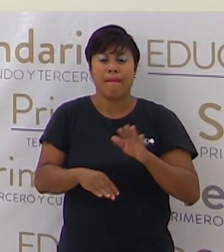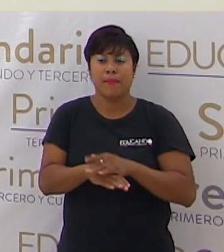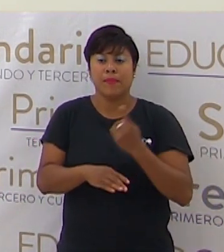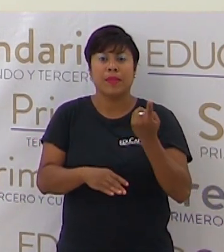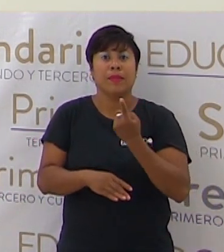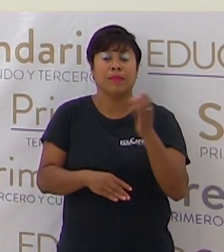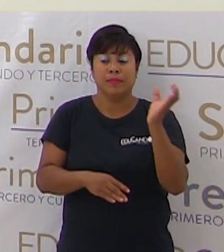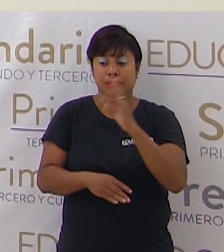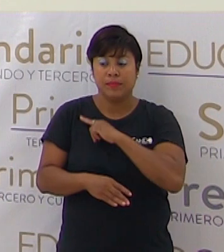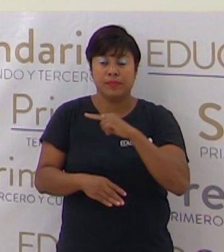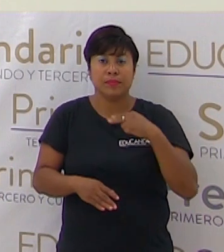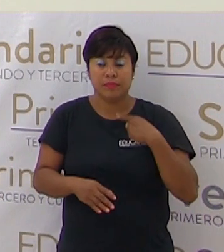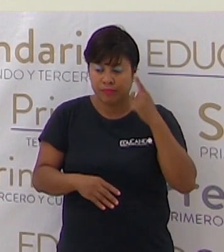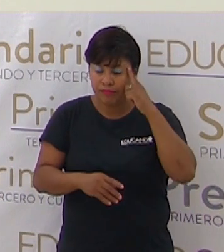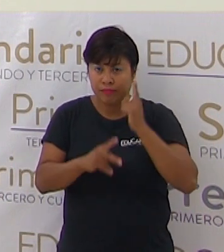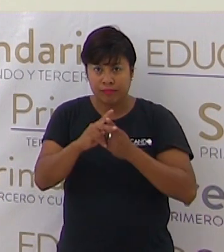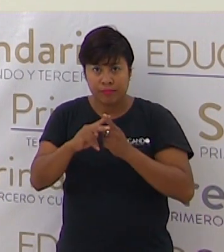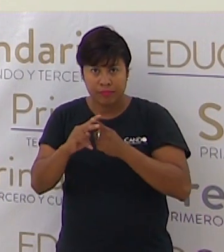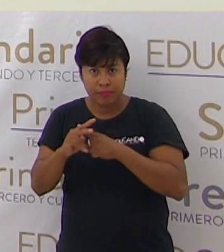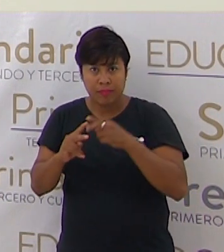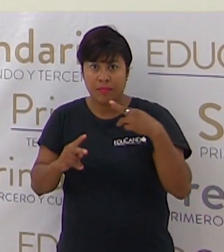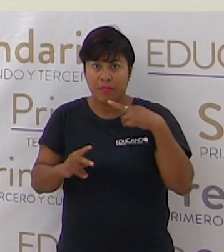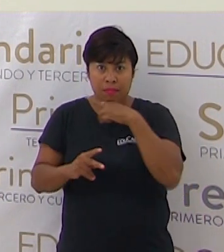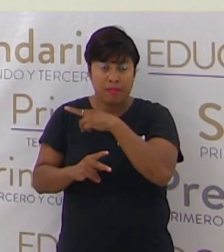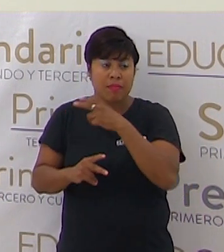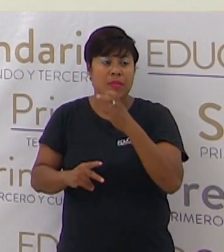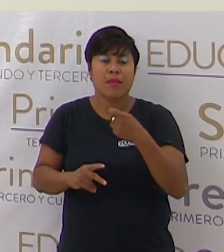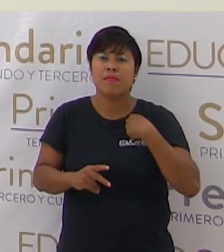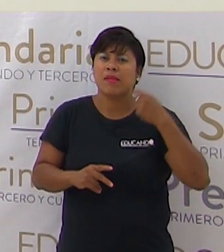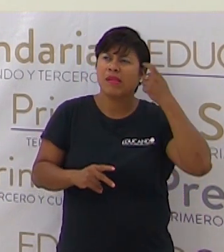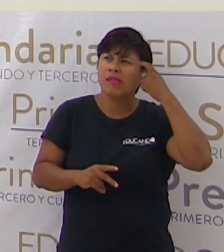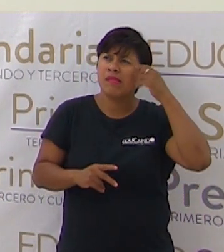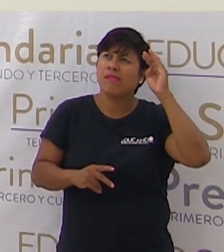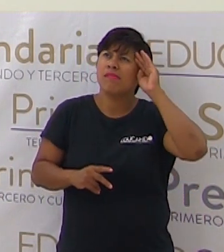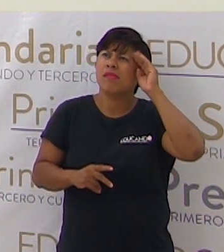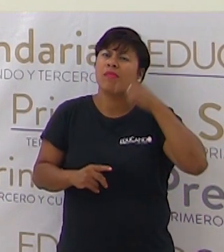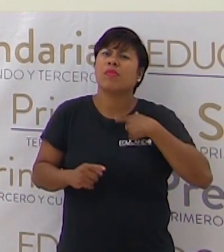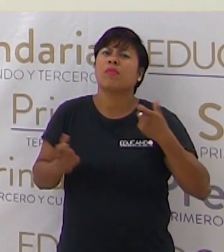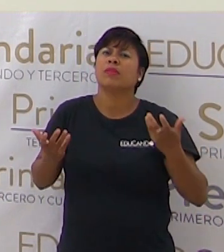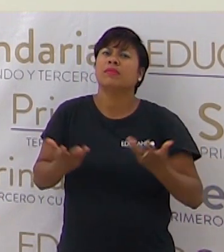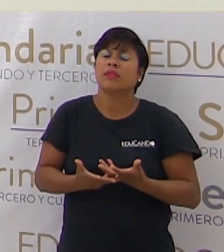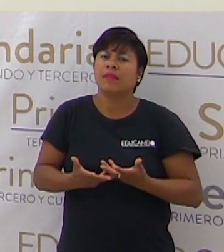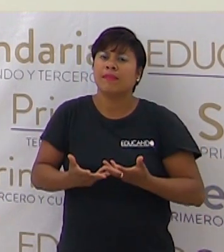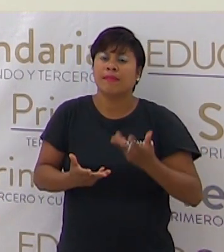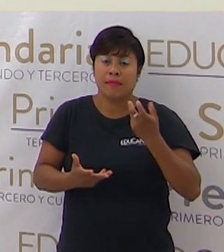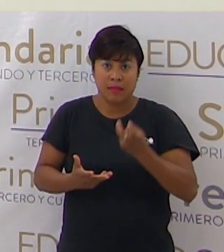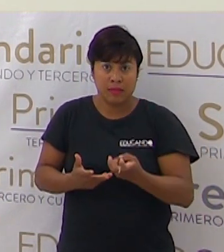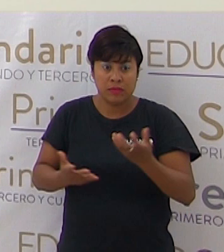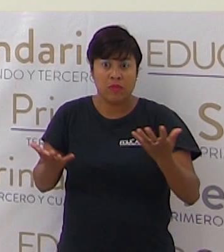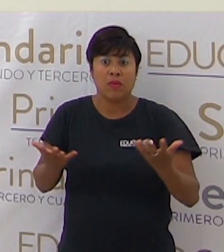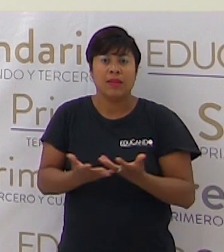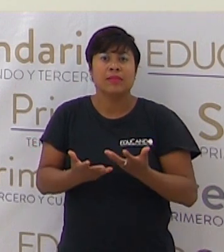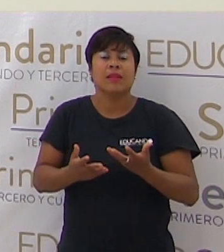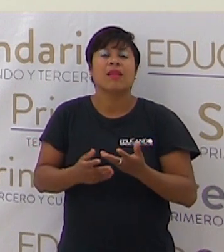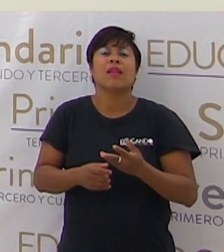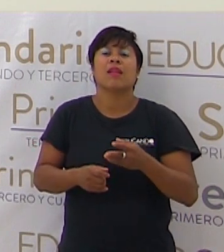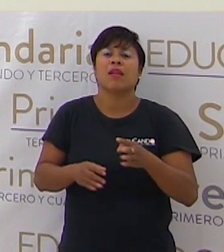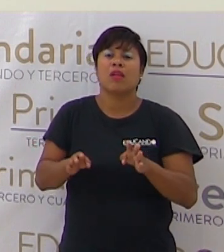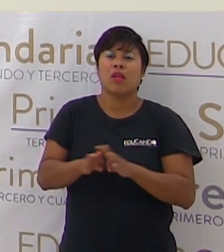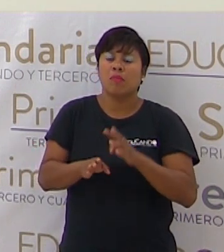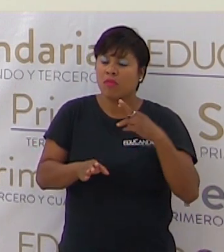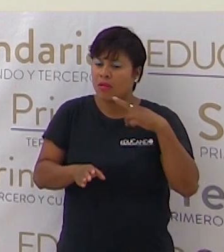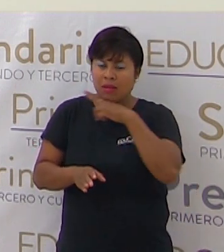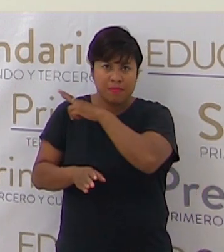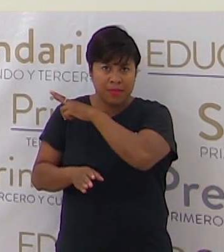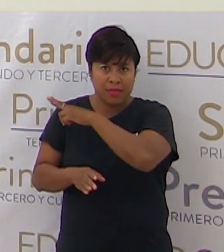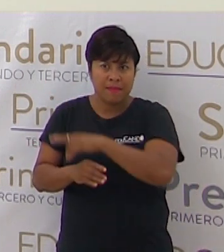cuando nosotros tratamos de calcular, inmediatamente mi cabeza piensa, ¿qué voy a hacer? Y lo hace de manera casi